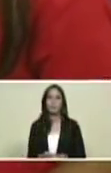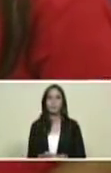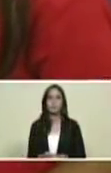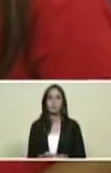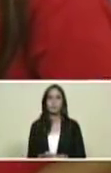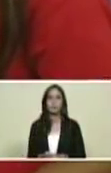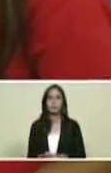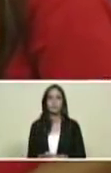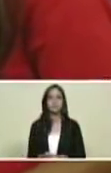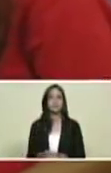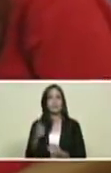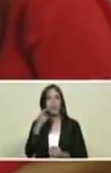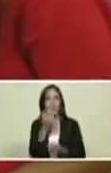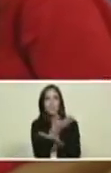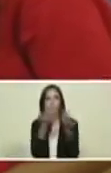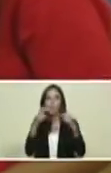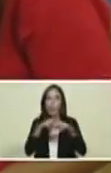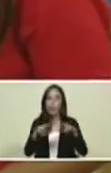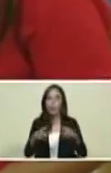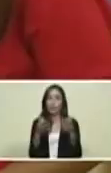Mira, mira esa muchachada, ¿eh?